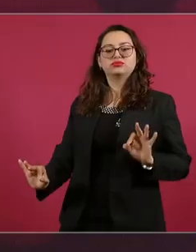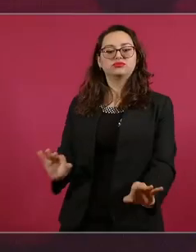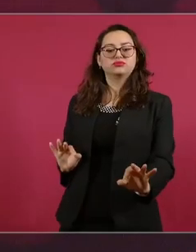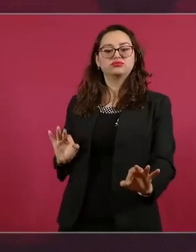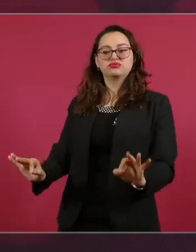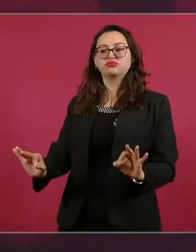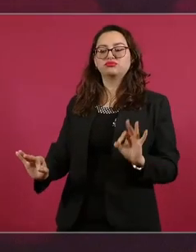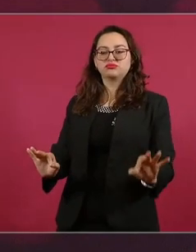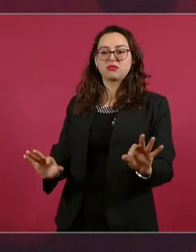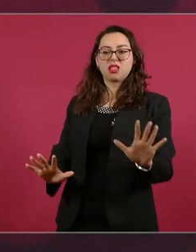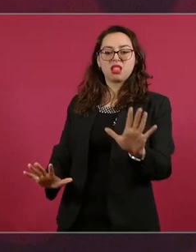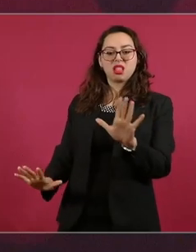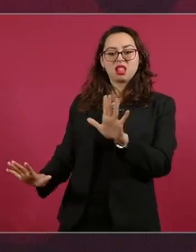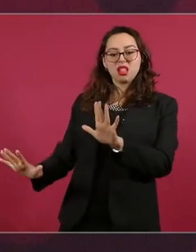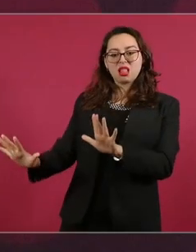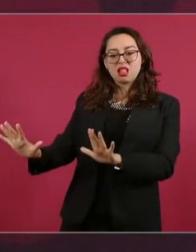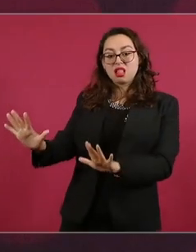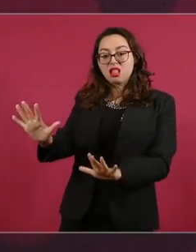van